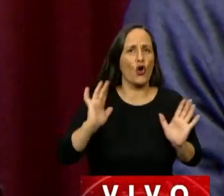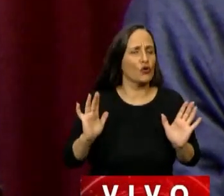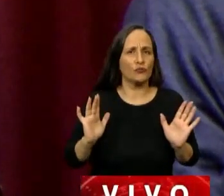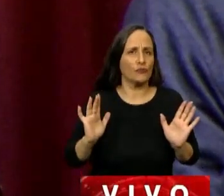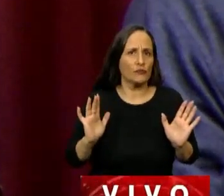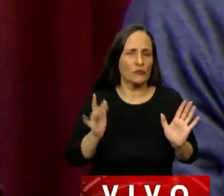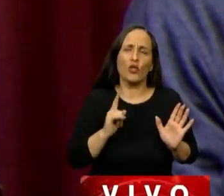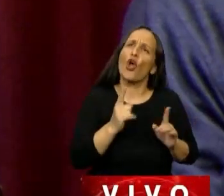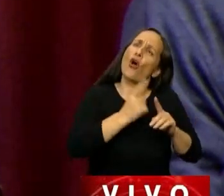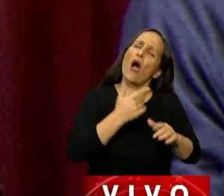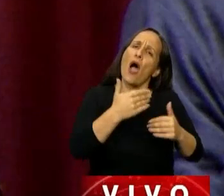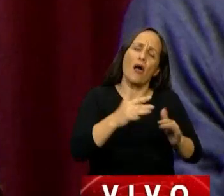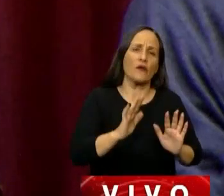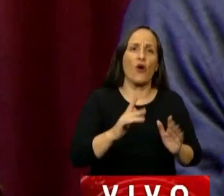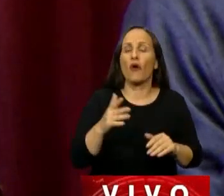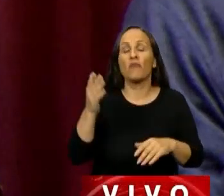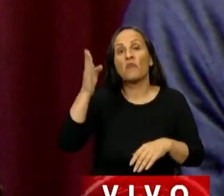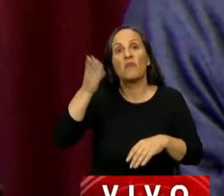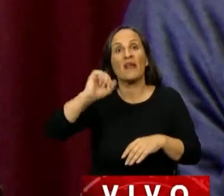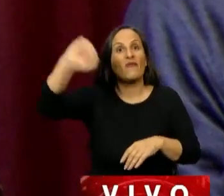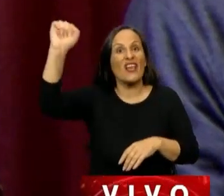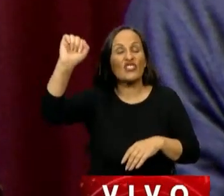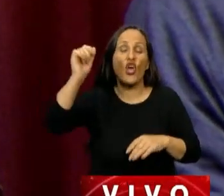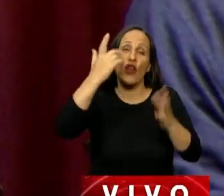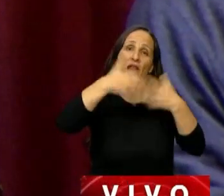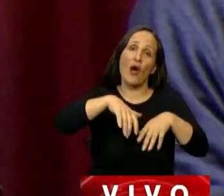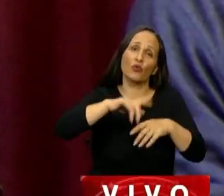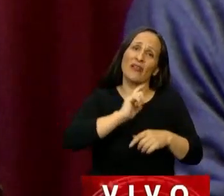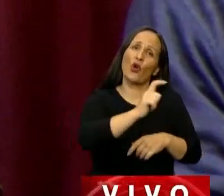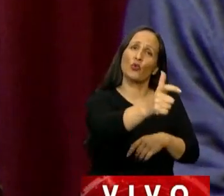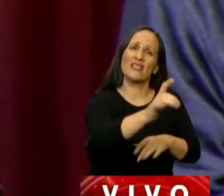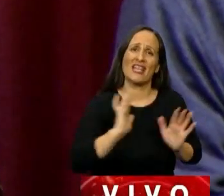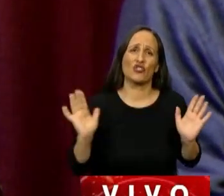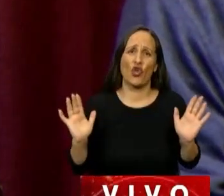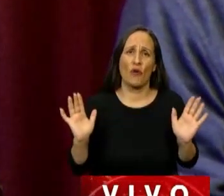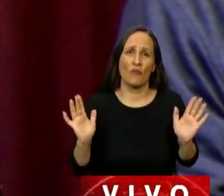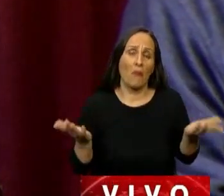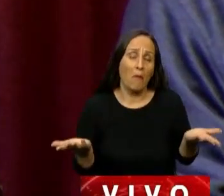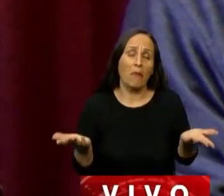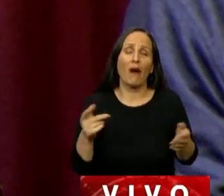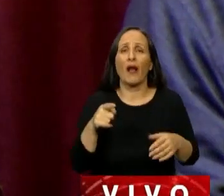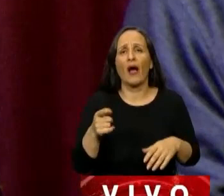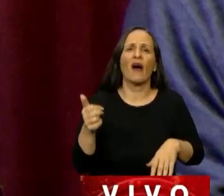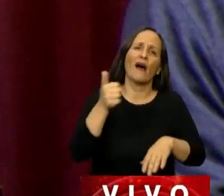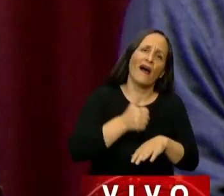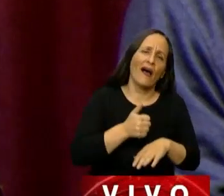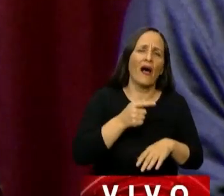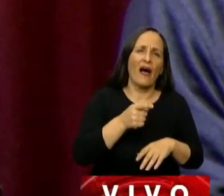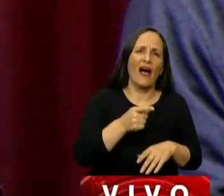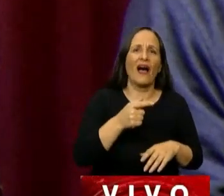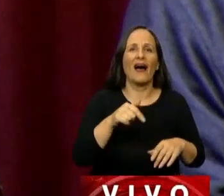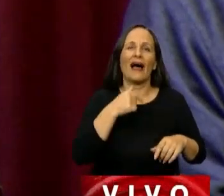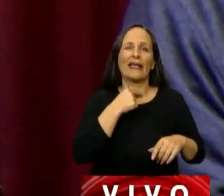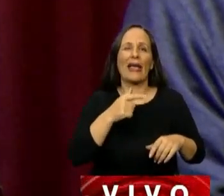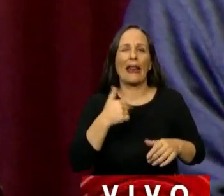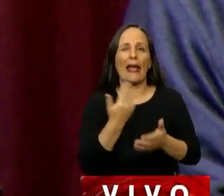sea actualizado en función del índice inflacionario para evitarnos esto, ¿no? Que vengan algunos a querer quedarse con una